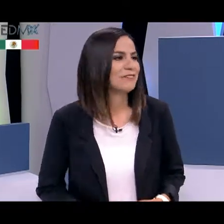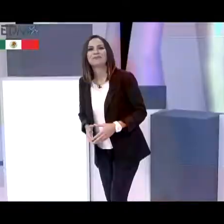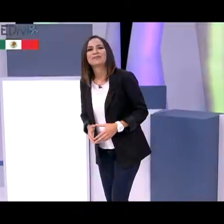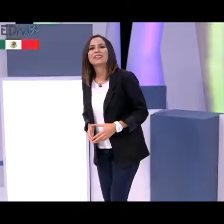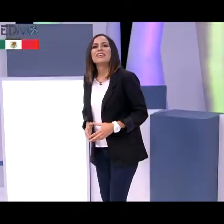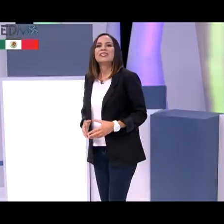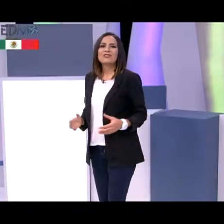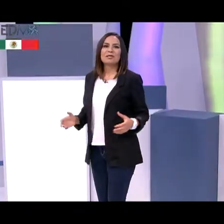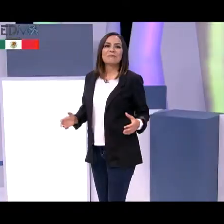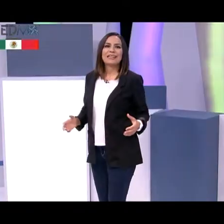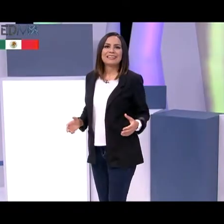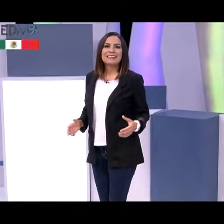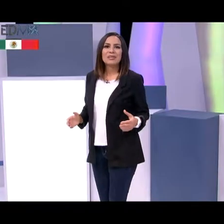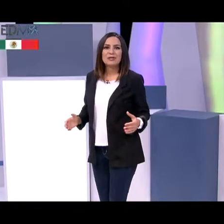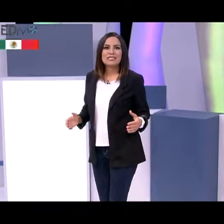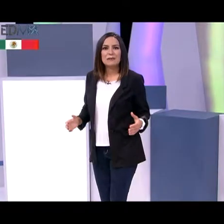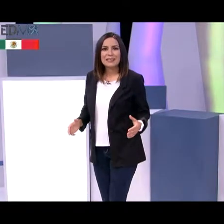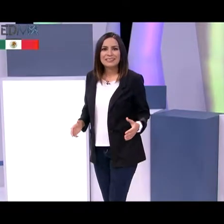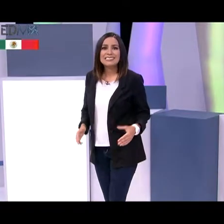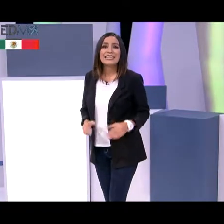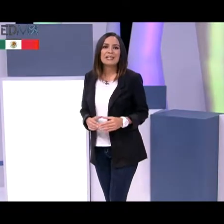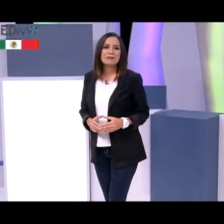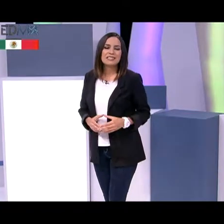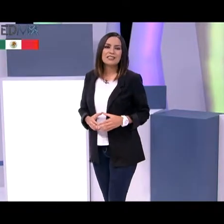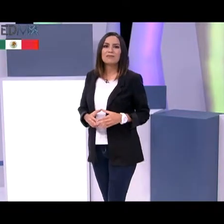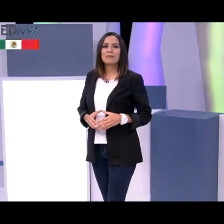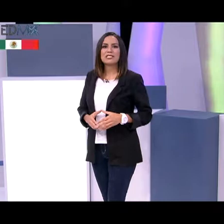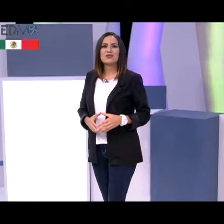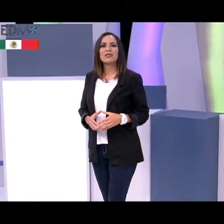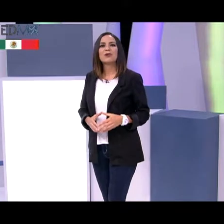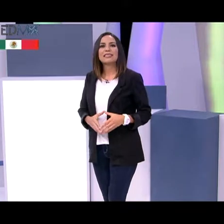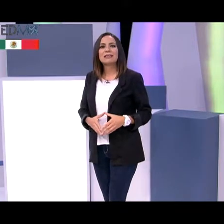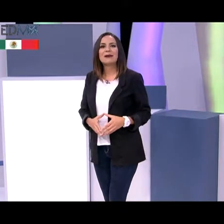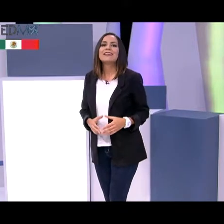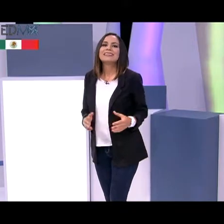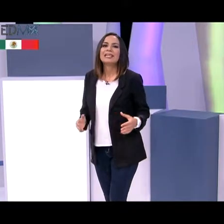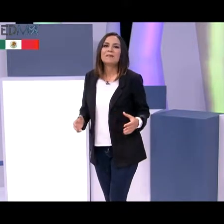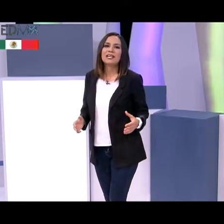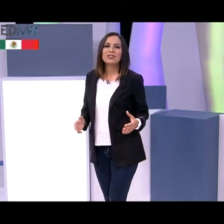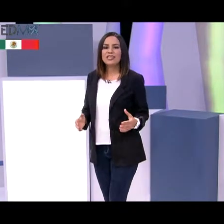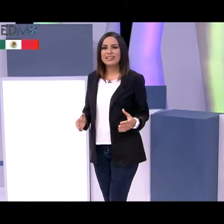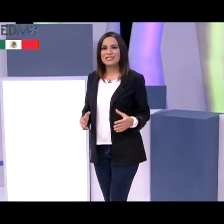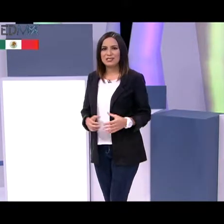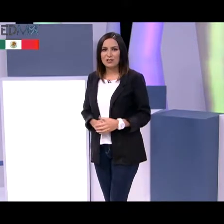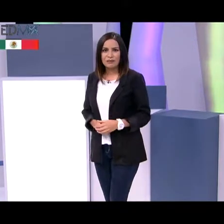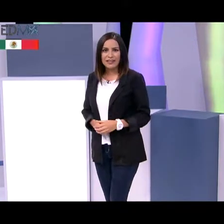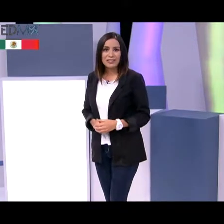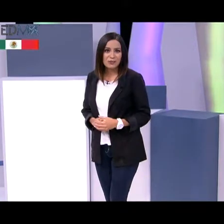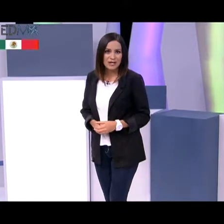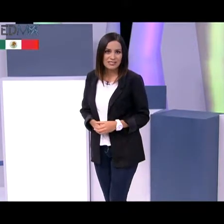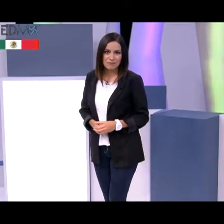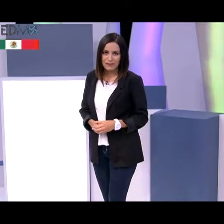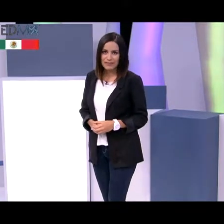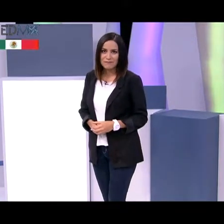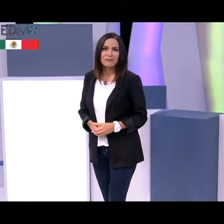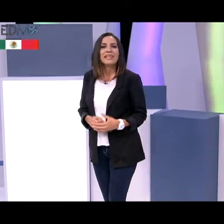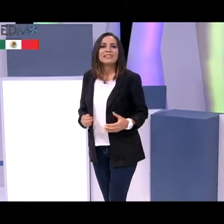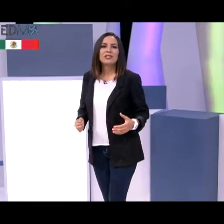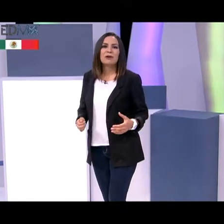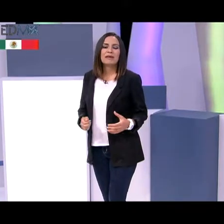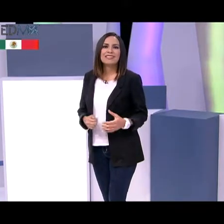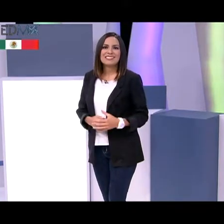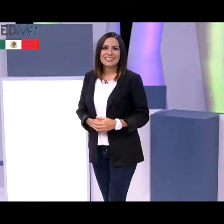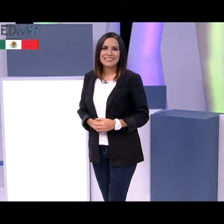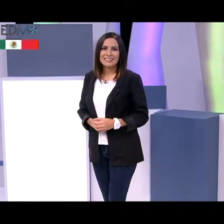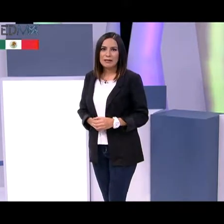utilidad. No se pierdan de lunes a viernes la revista de información educativa de la mano de Ana Cristina Olvera y Omar Cepeda,